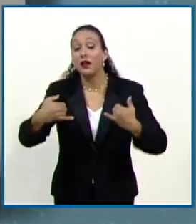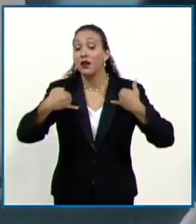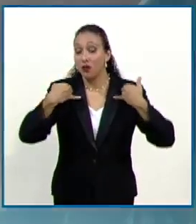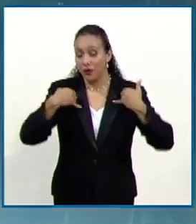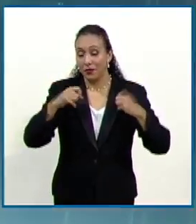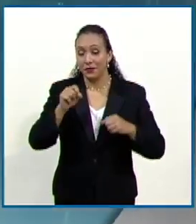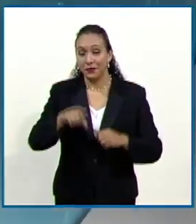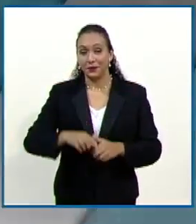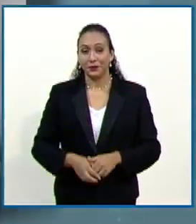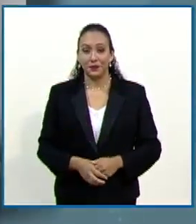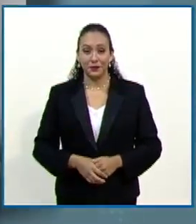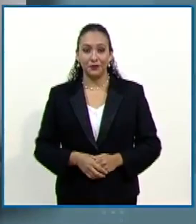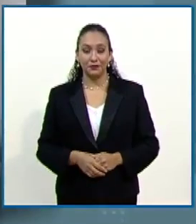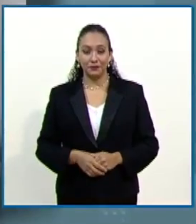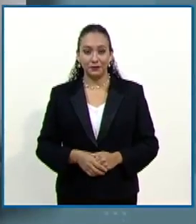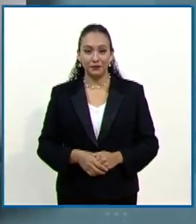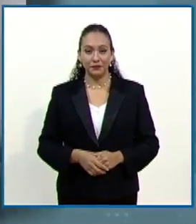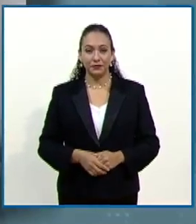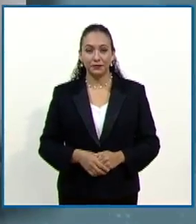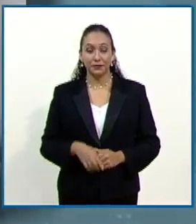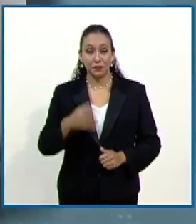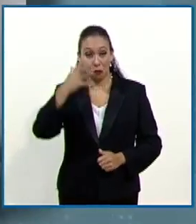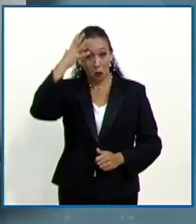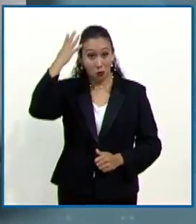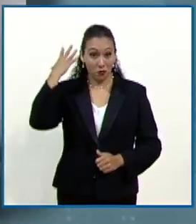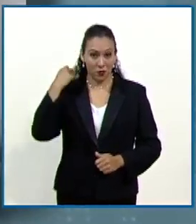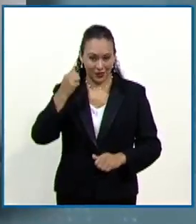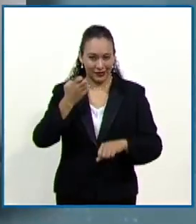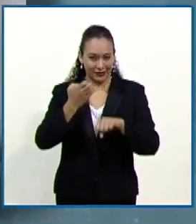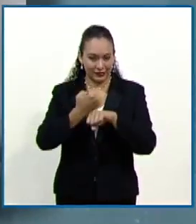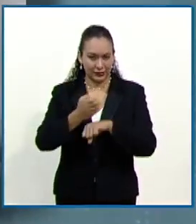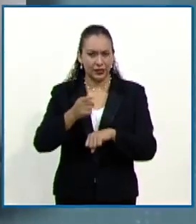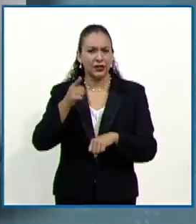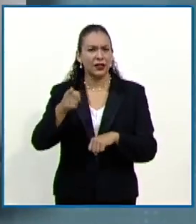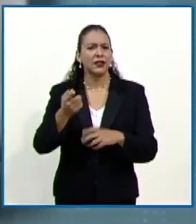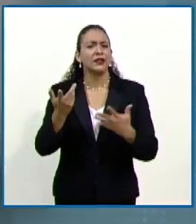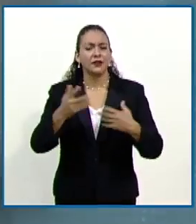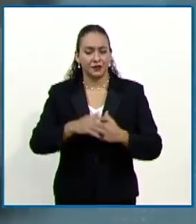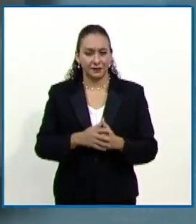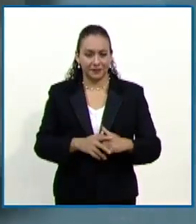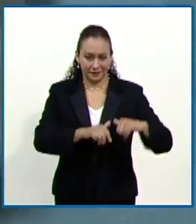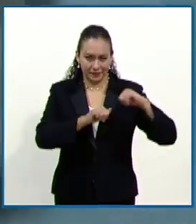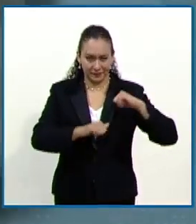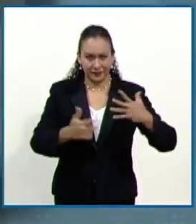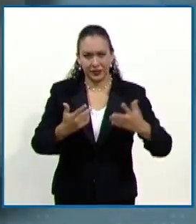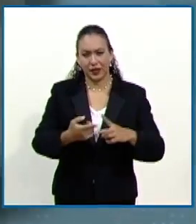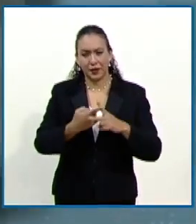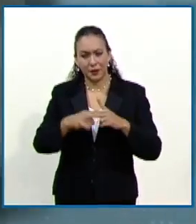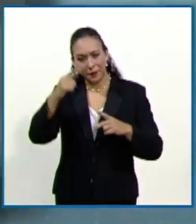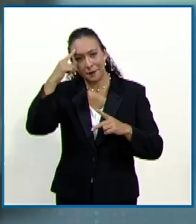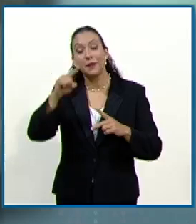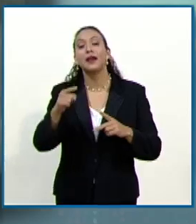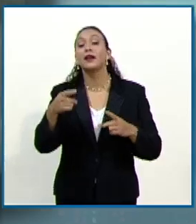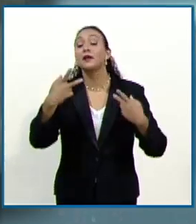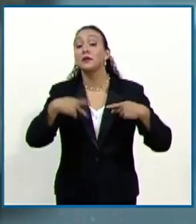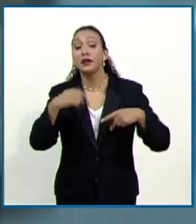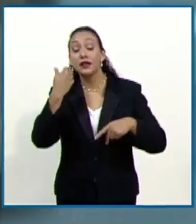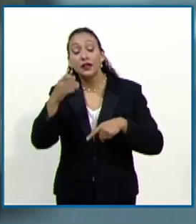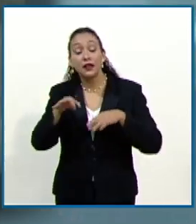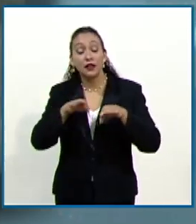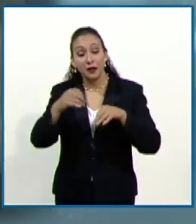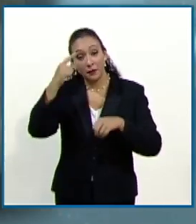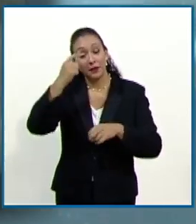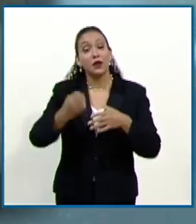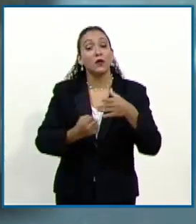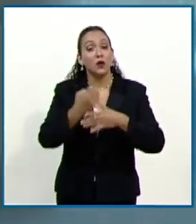adolescentes. En Morelos, el Poder Judicial Estatal alista la convocatoria para obtener el cargo de jueza o juez